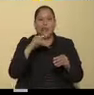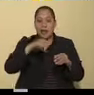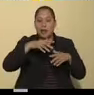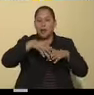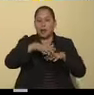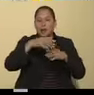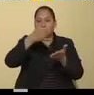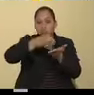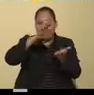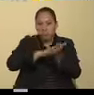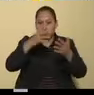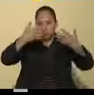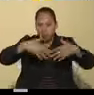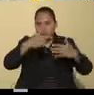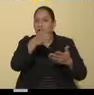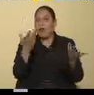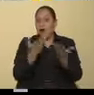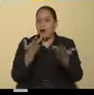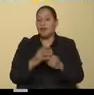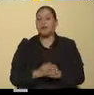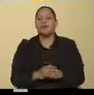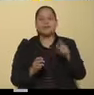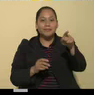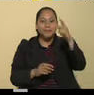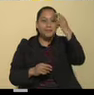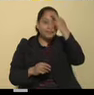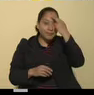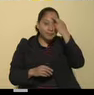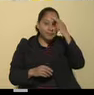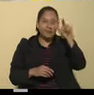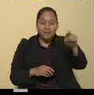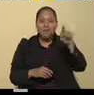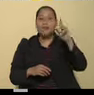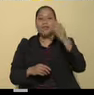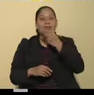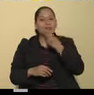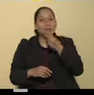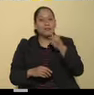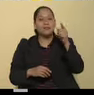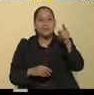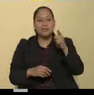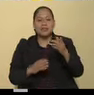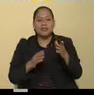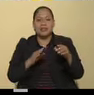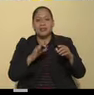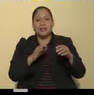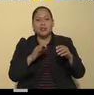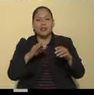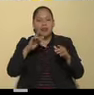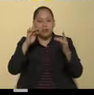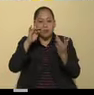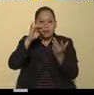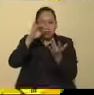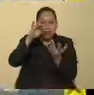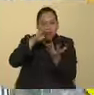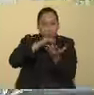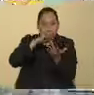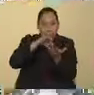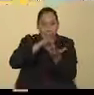imprenta. Pero por lo que se recuerda a él, es que él fue el que introdujo el telégrafo en